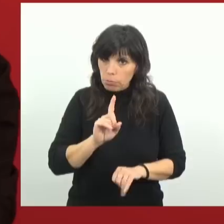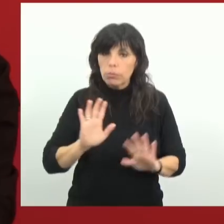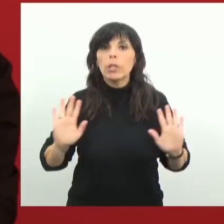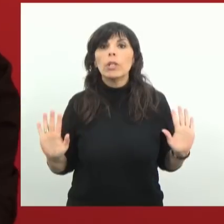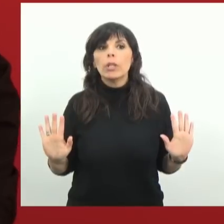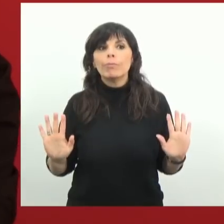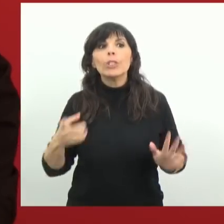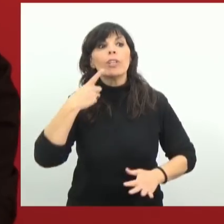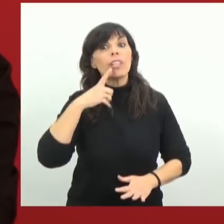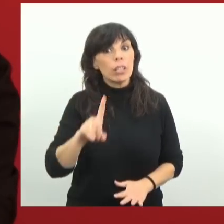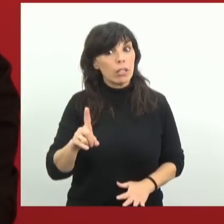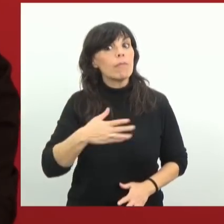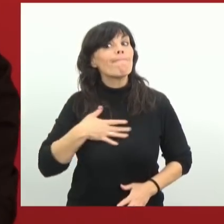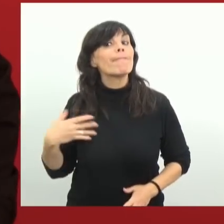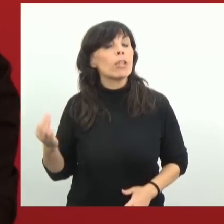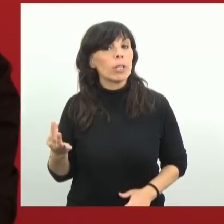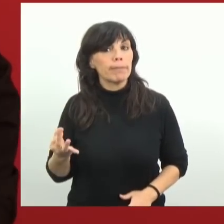pero quiero decirte